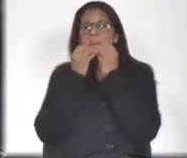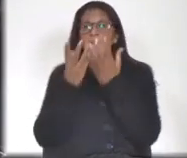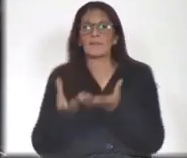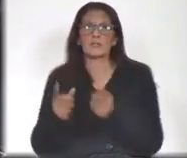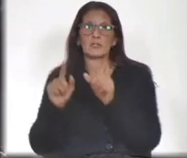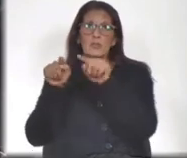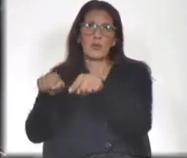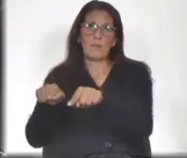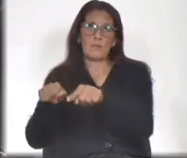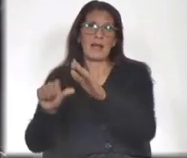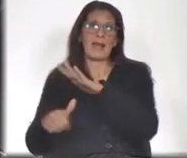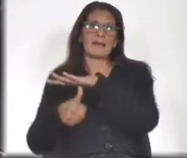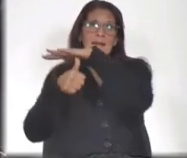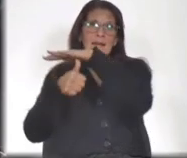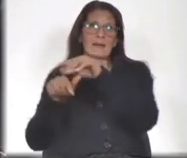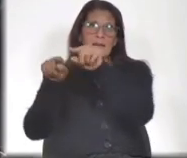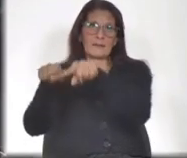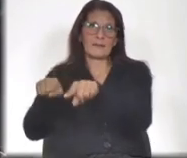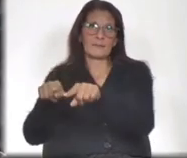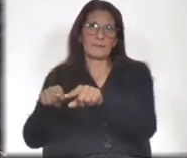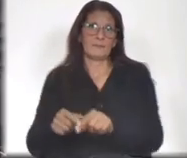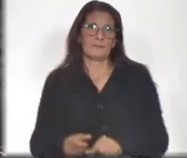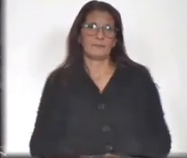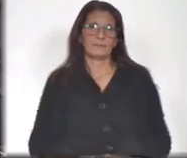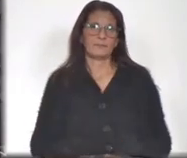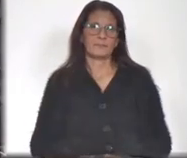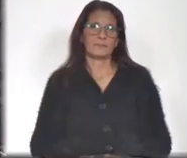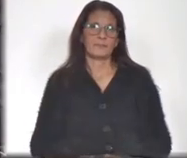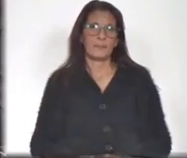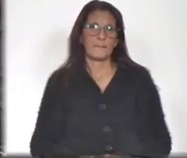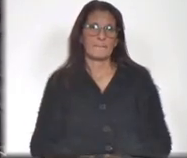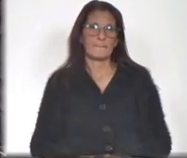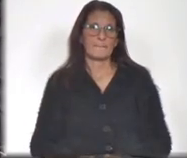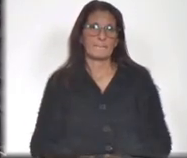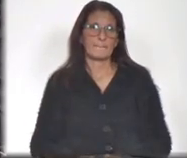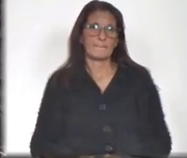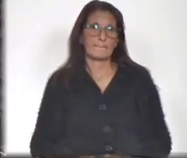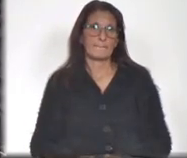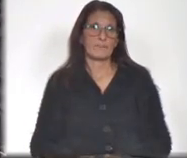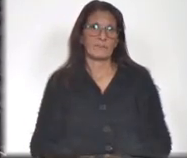beneficiaba a su jerarca, del cual depende.